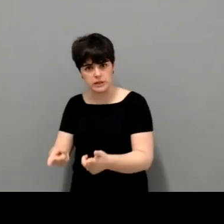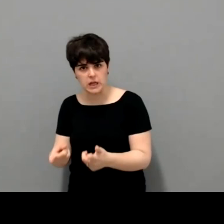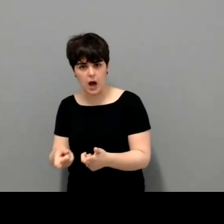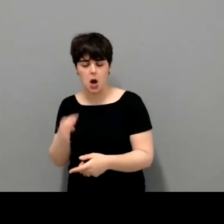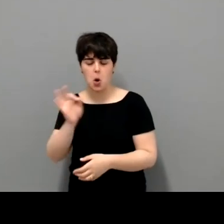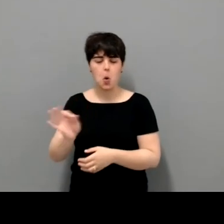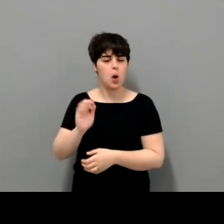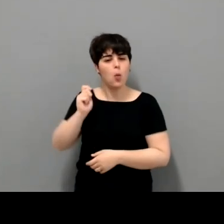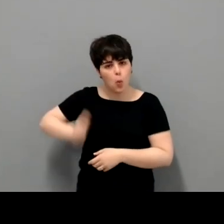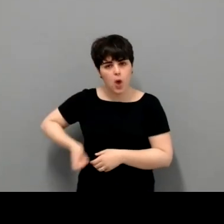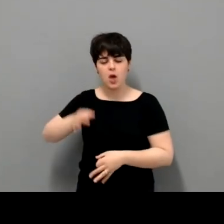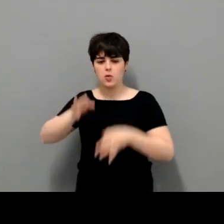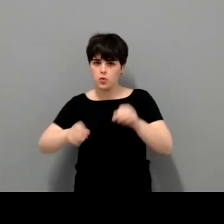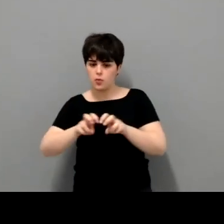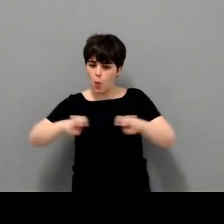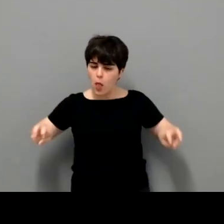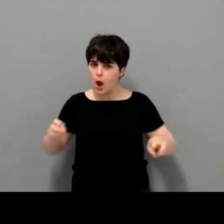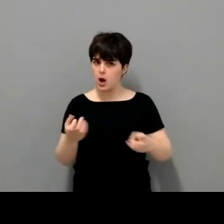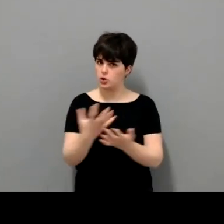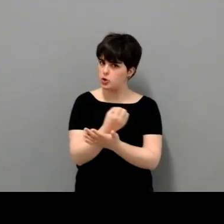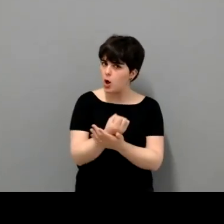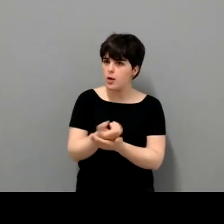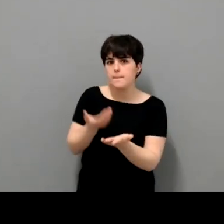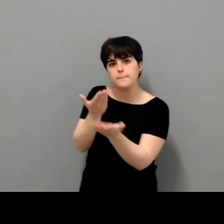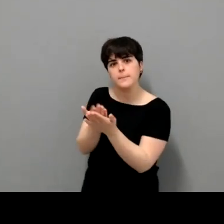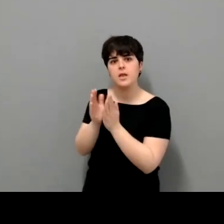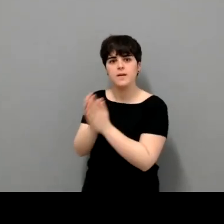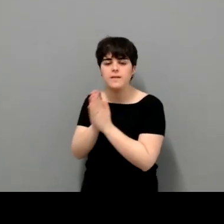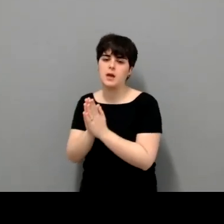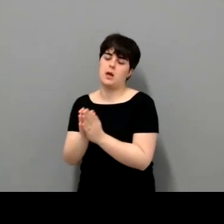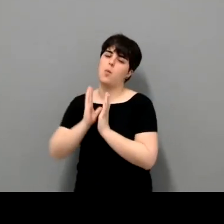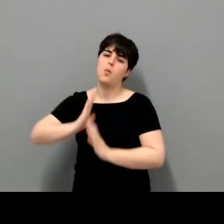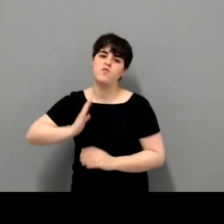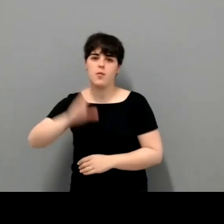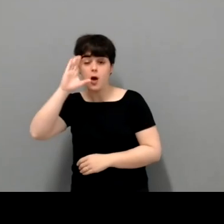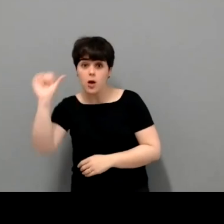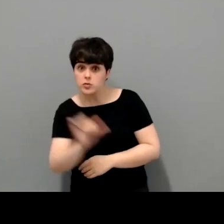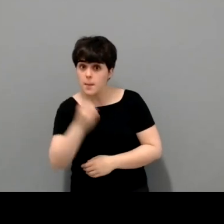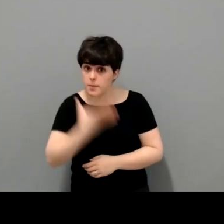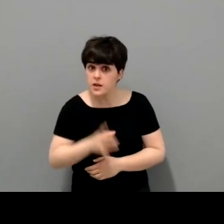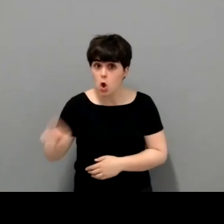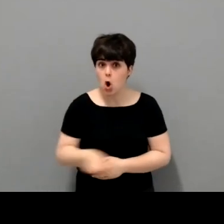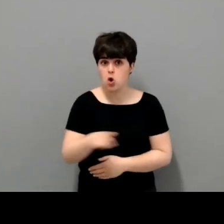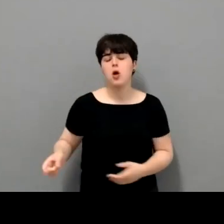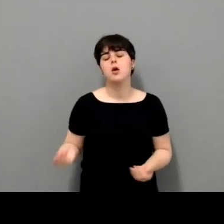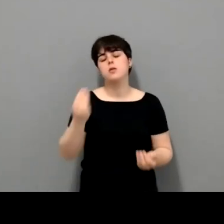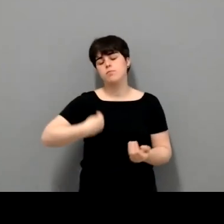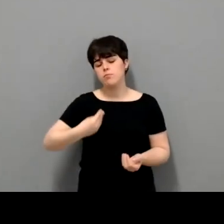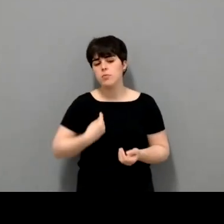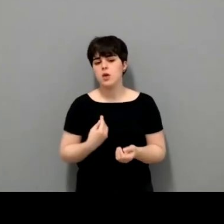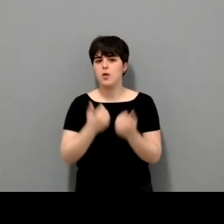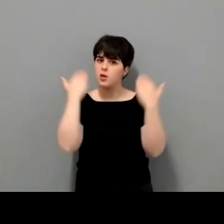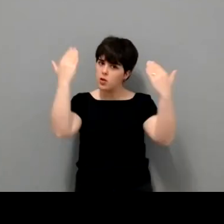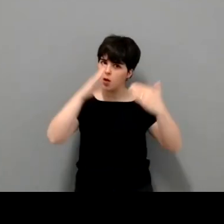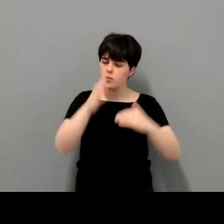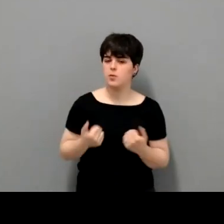tiene que resolver sobre eso que le estamos pidiendo, asegurarnos que nos ha escuchado y que nos ha entendido. Así que enhorabuena por esta